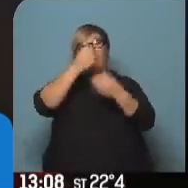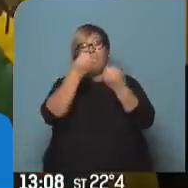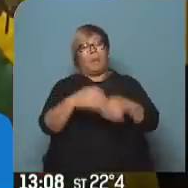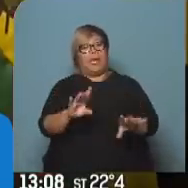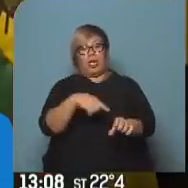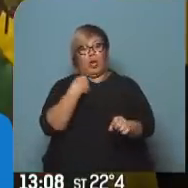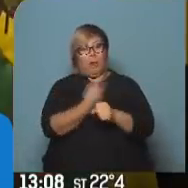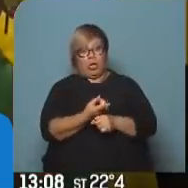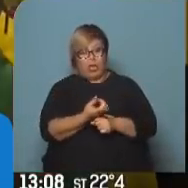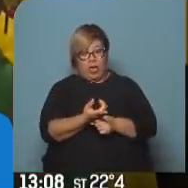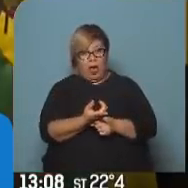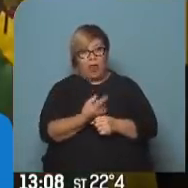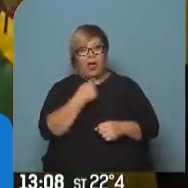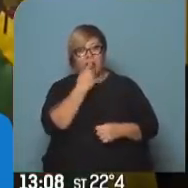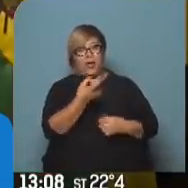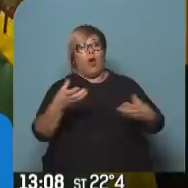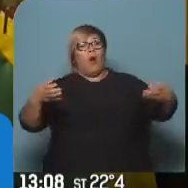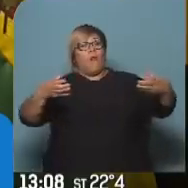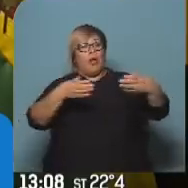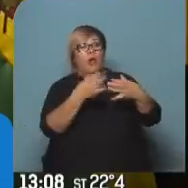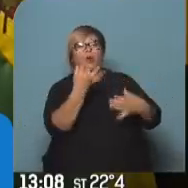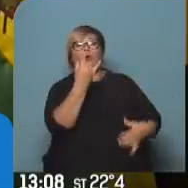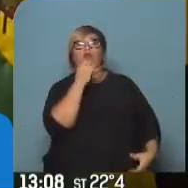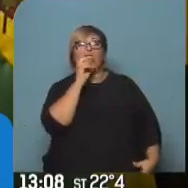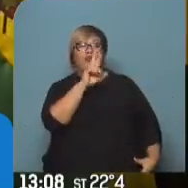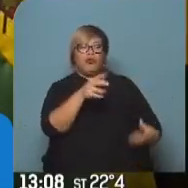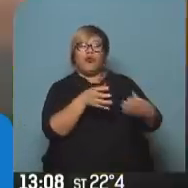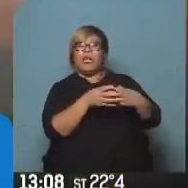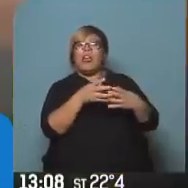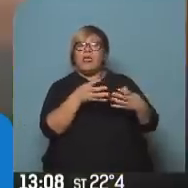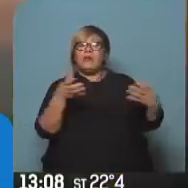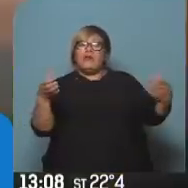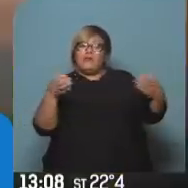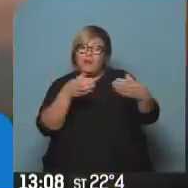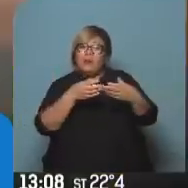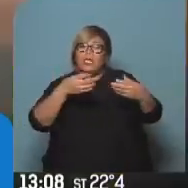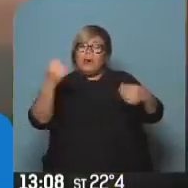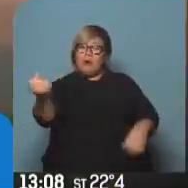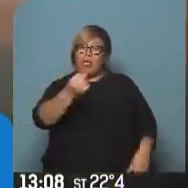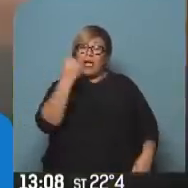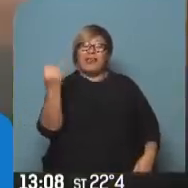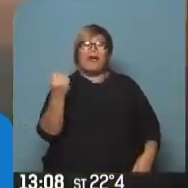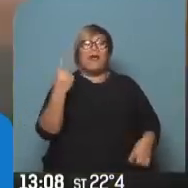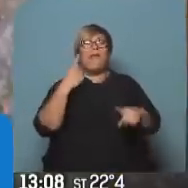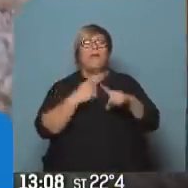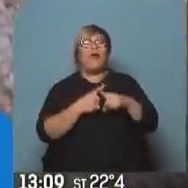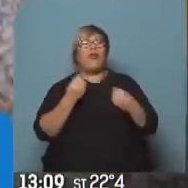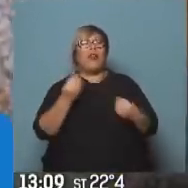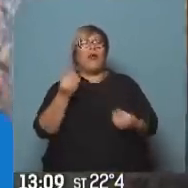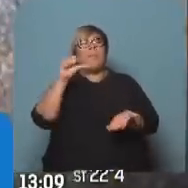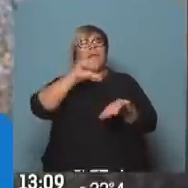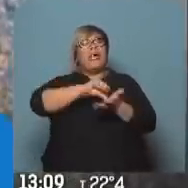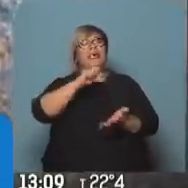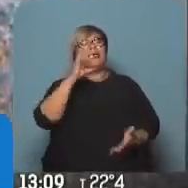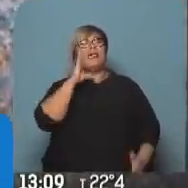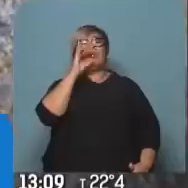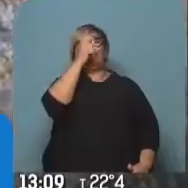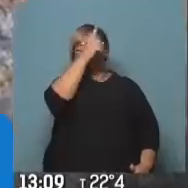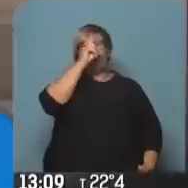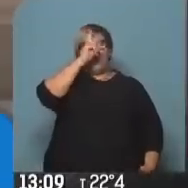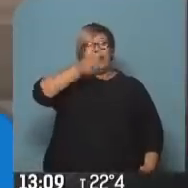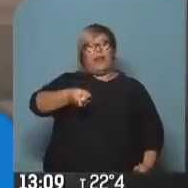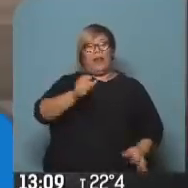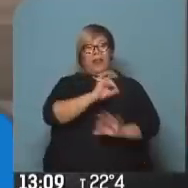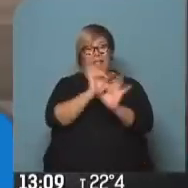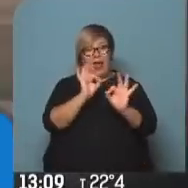bloque fue la experiencia más importante de la región, sin el tutelaje de Washington y superando la simple idea de que los